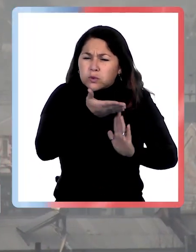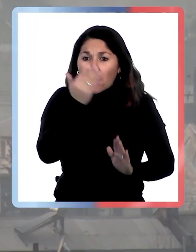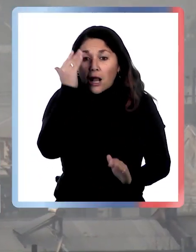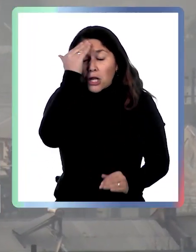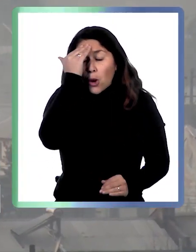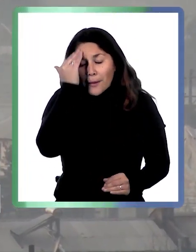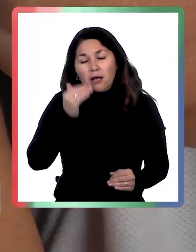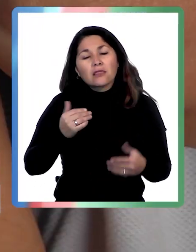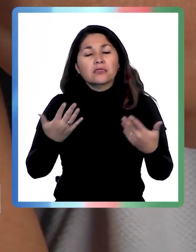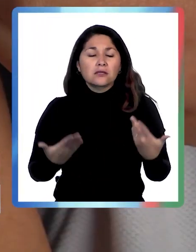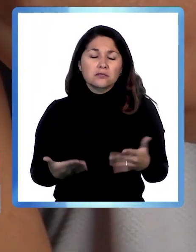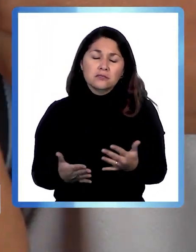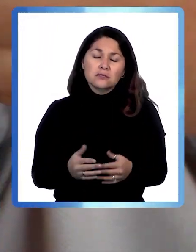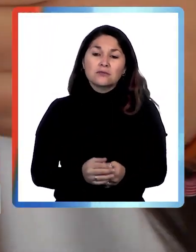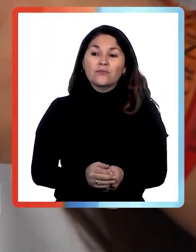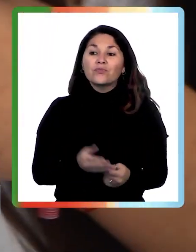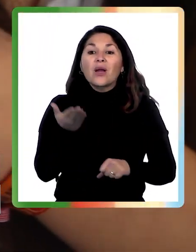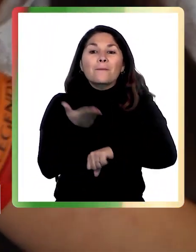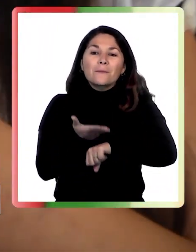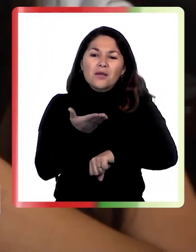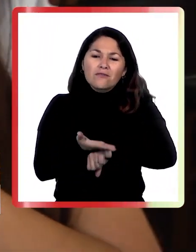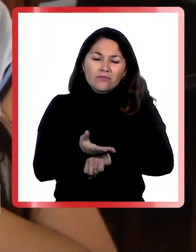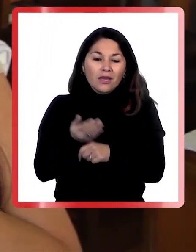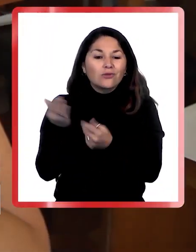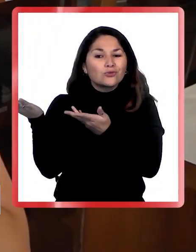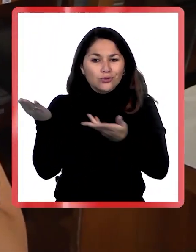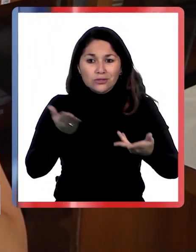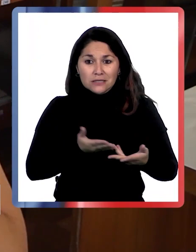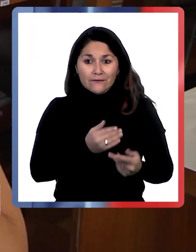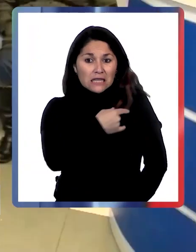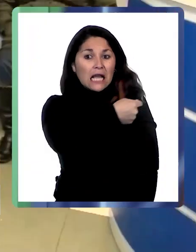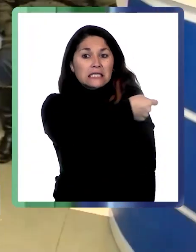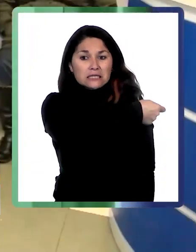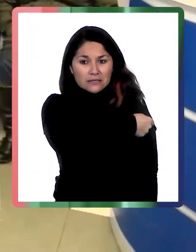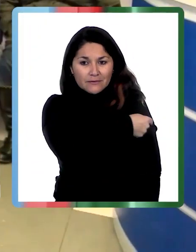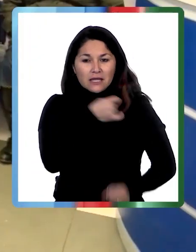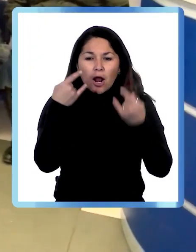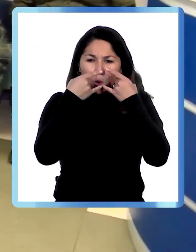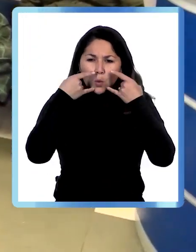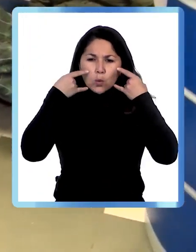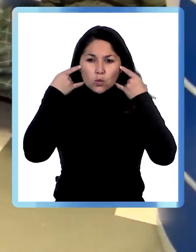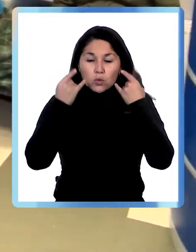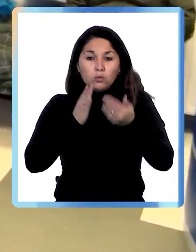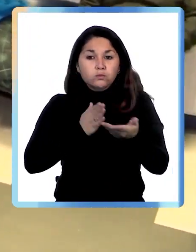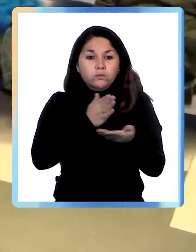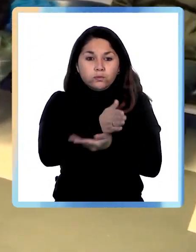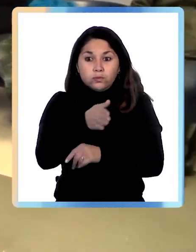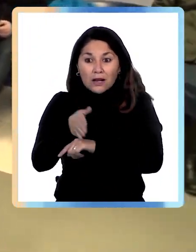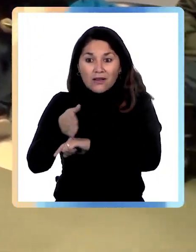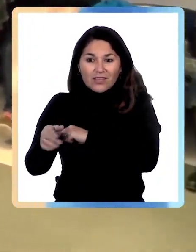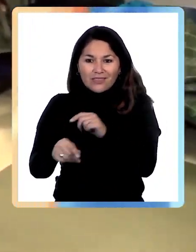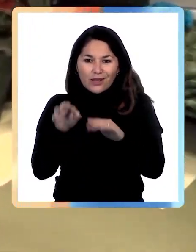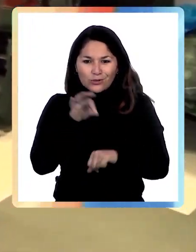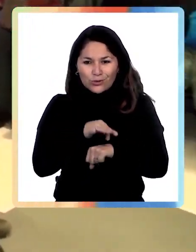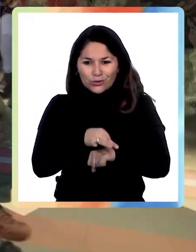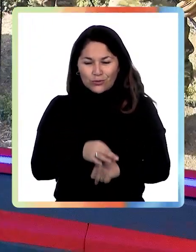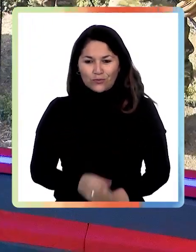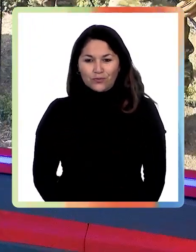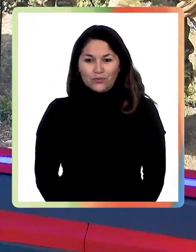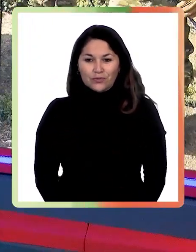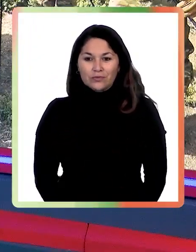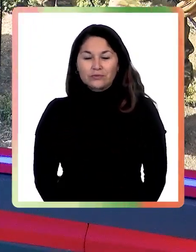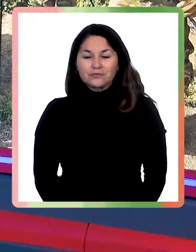respiratorias reiteraron el llamado a la población a vacunarse y usar mascarilla cuando concurran a los centros de salud